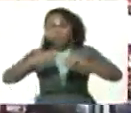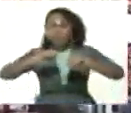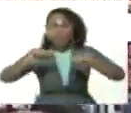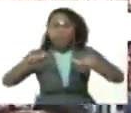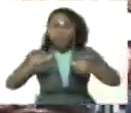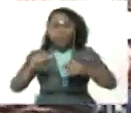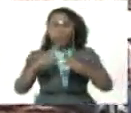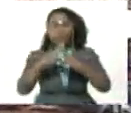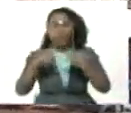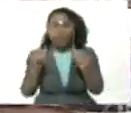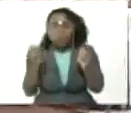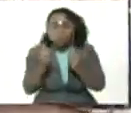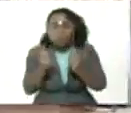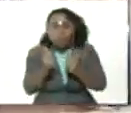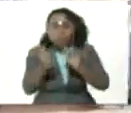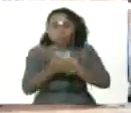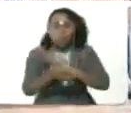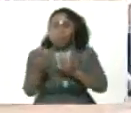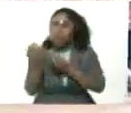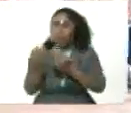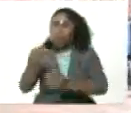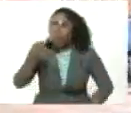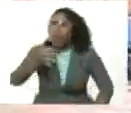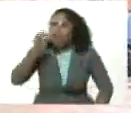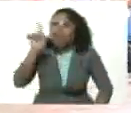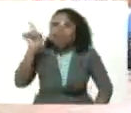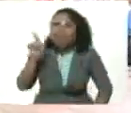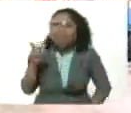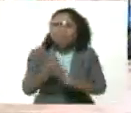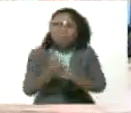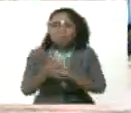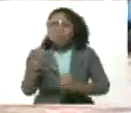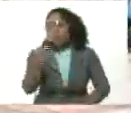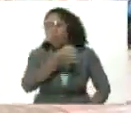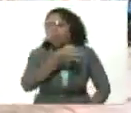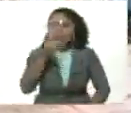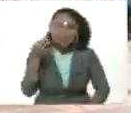Mora, Mérida. ¿Cómo es el café de Viscocuy? Exquisito, con bueno,